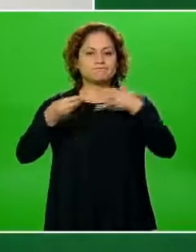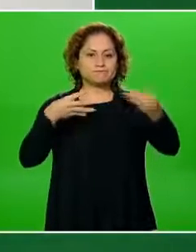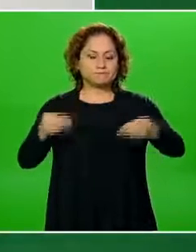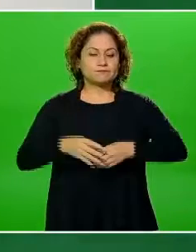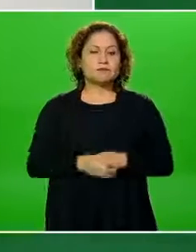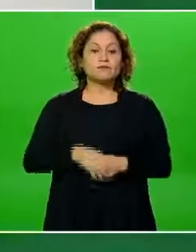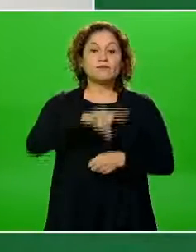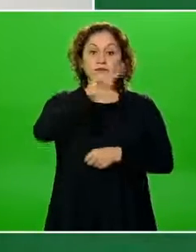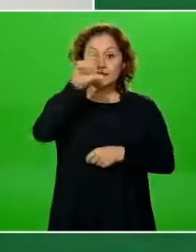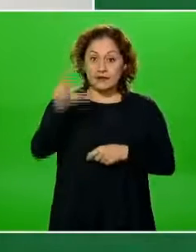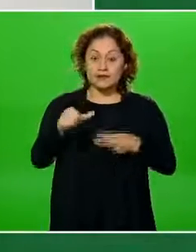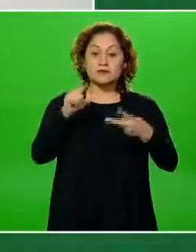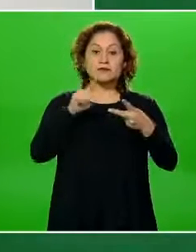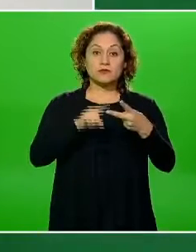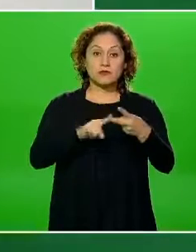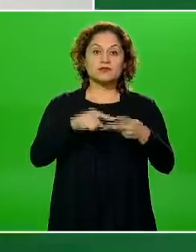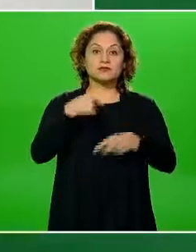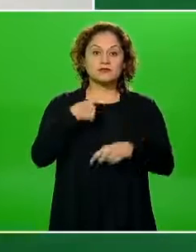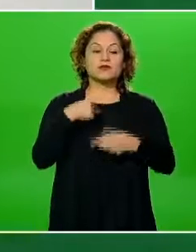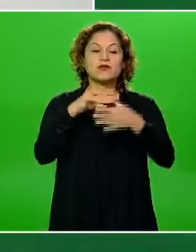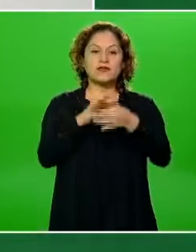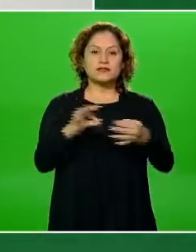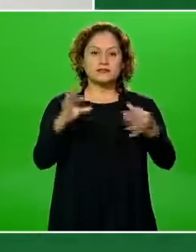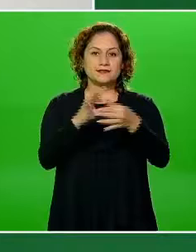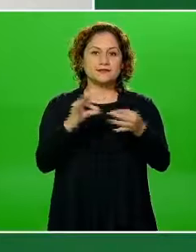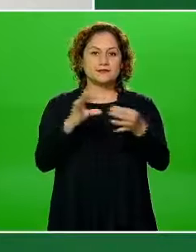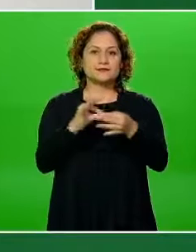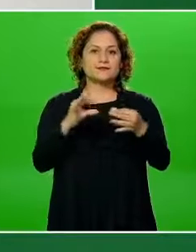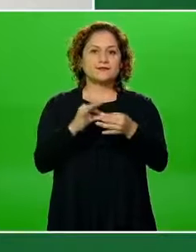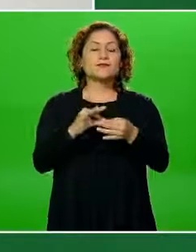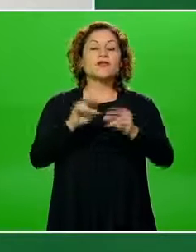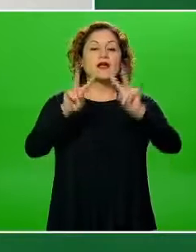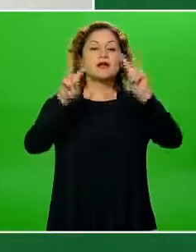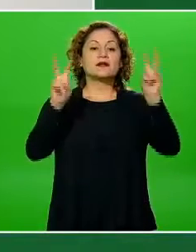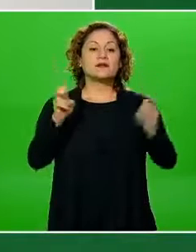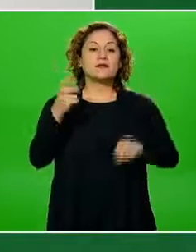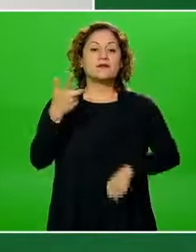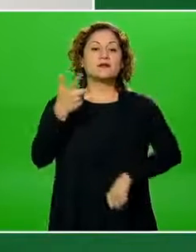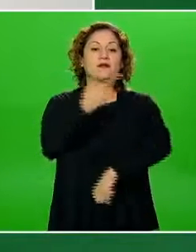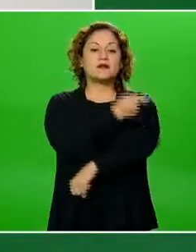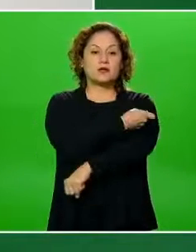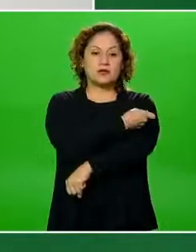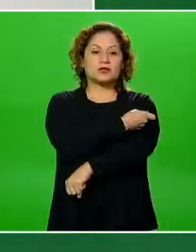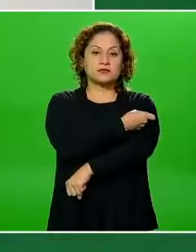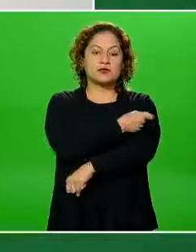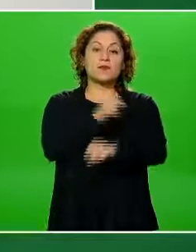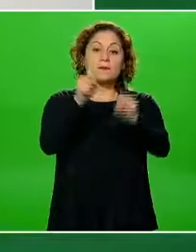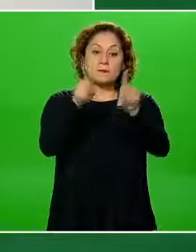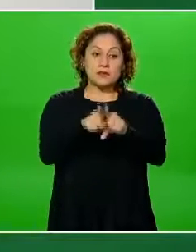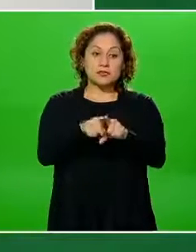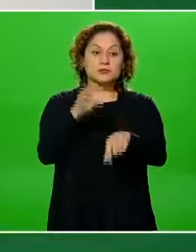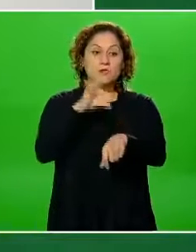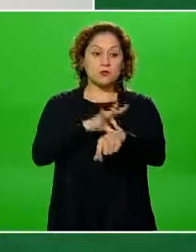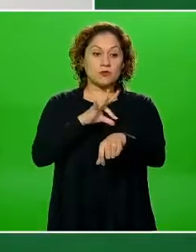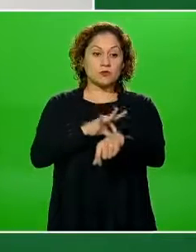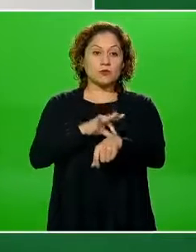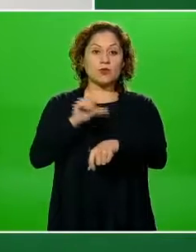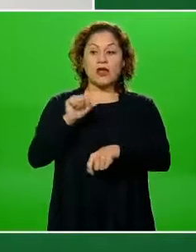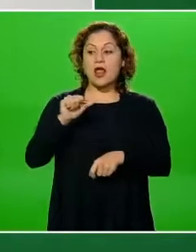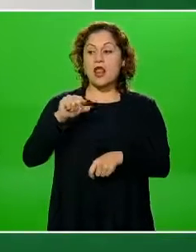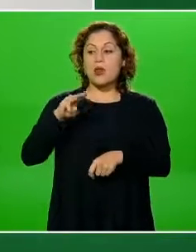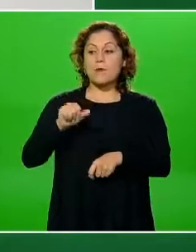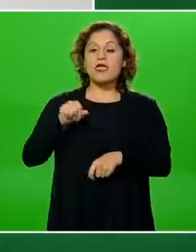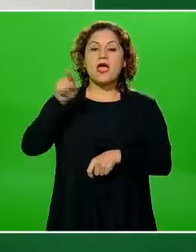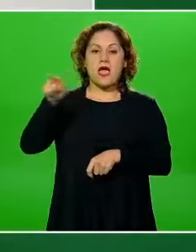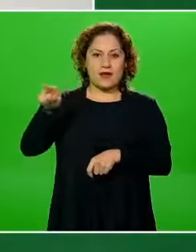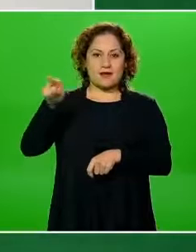tendremos un segundo componente, es el componente de vacunación, el cual el doctor Alomía nos hará el favor de conducir y